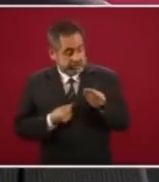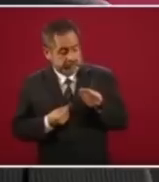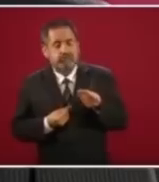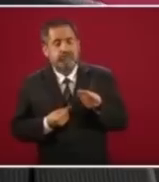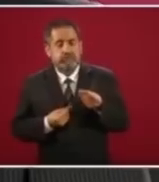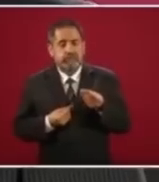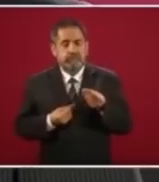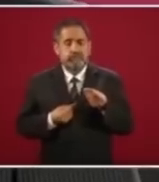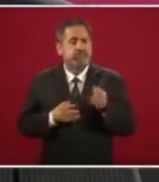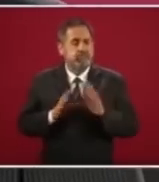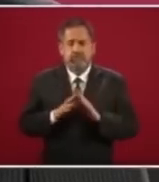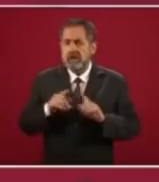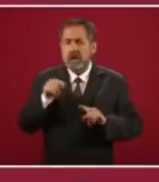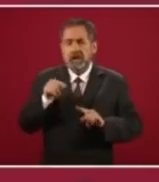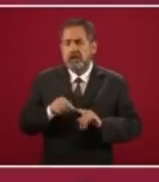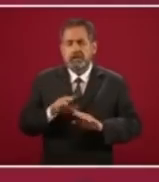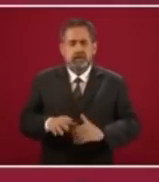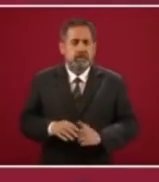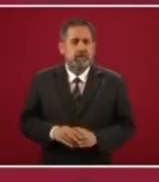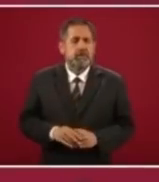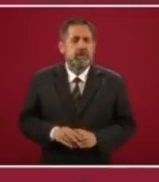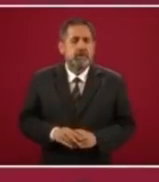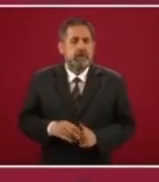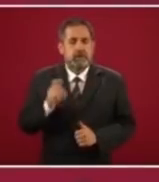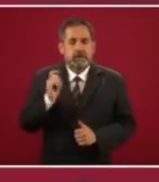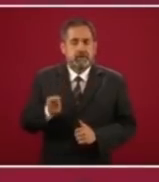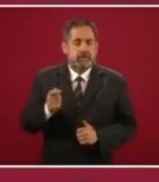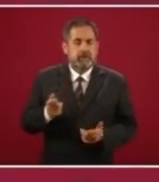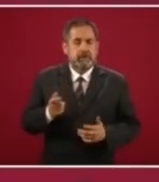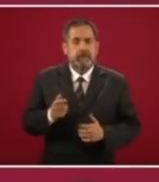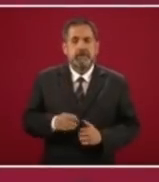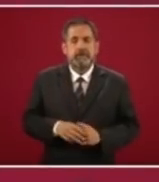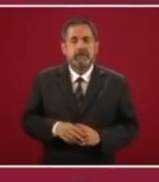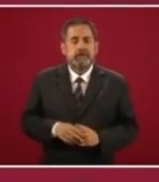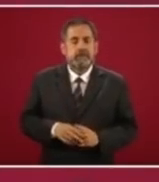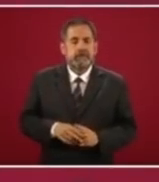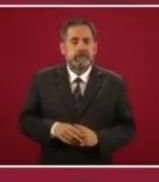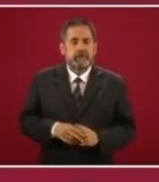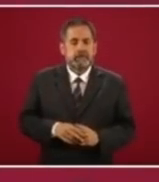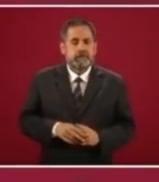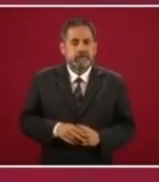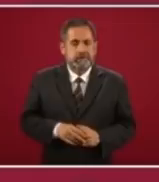con ese propósito. Esto, pues,